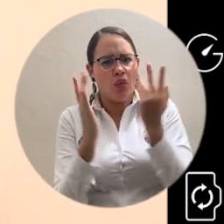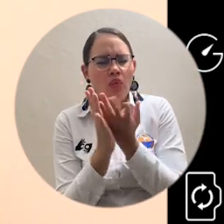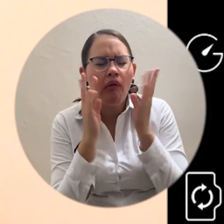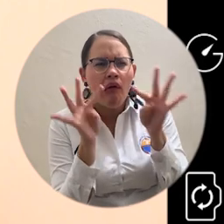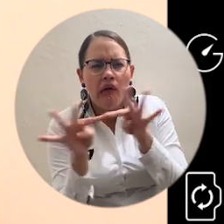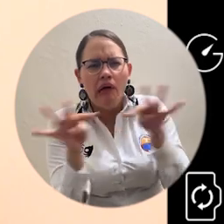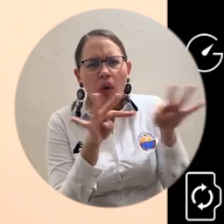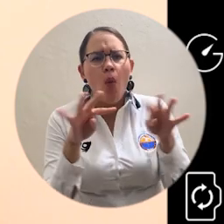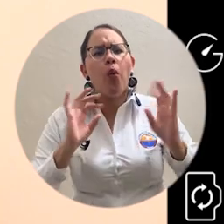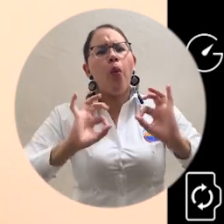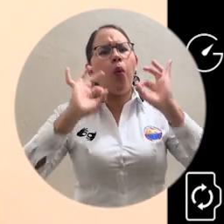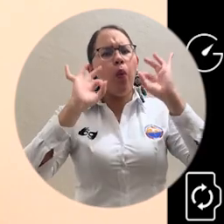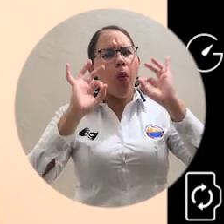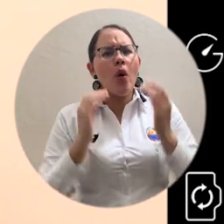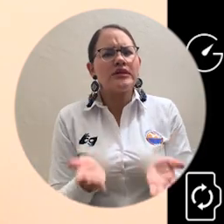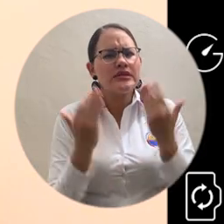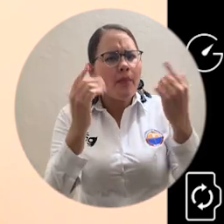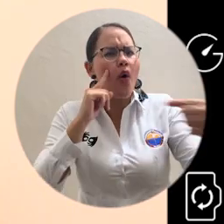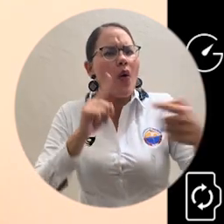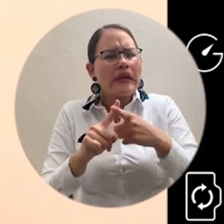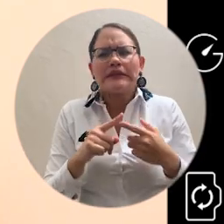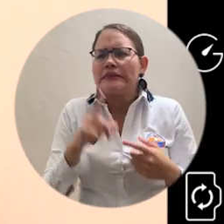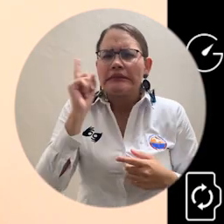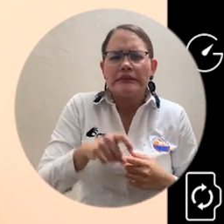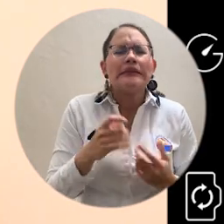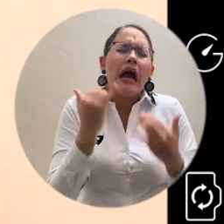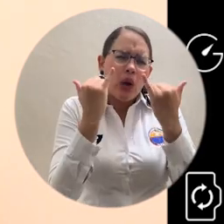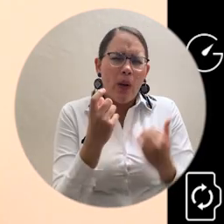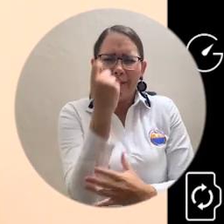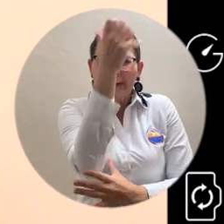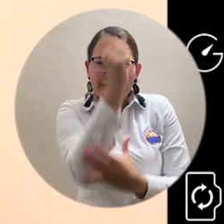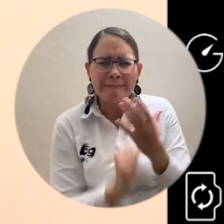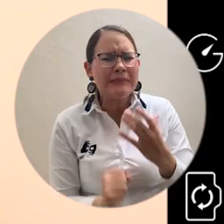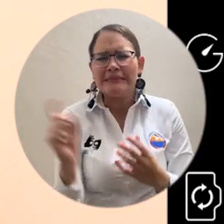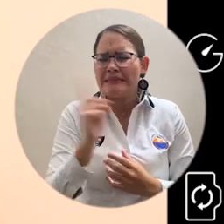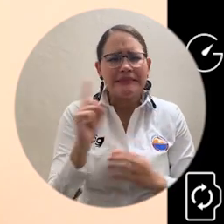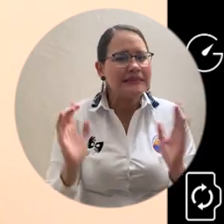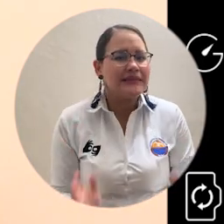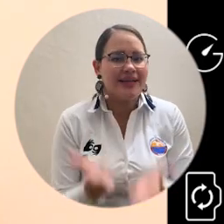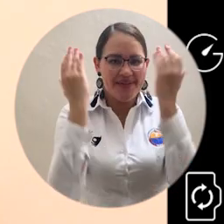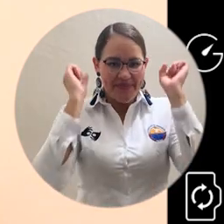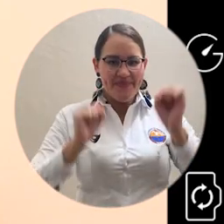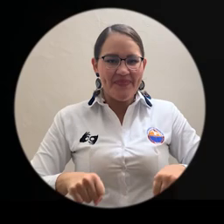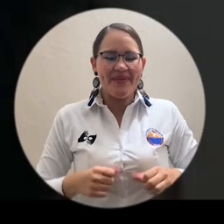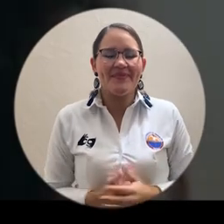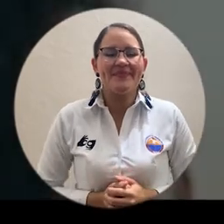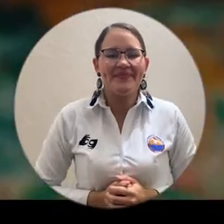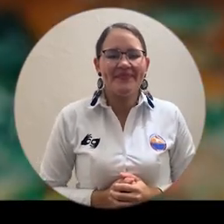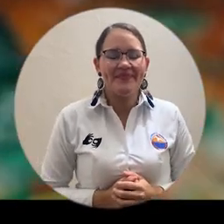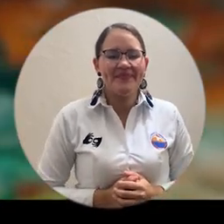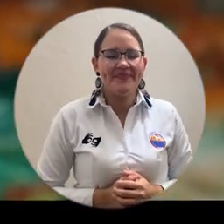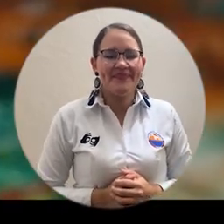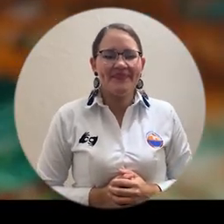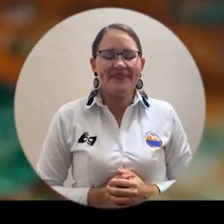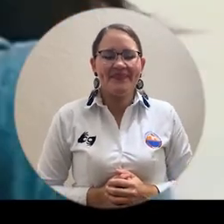empresas para superar la situación financiera en medio de la situación de la cuarentena. Veamos.